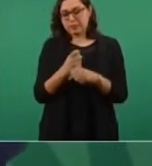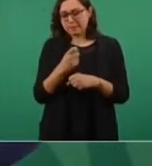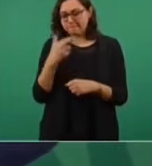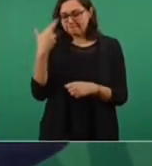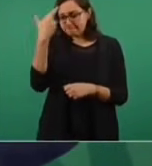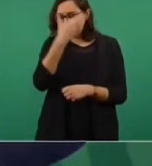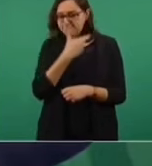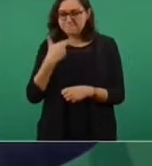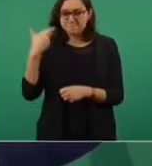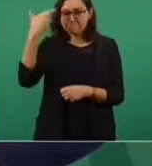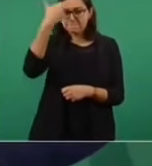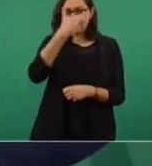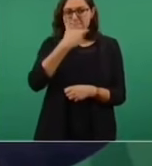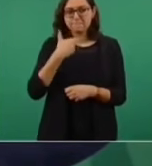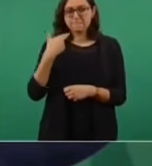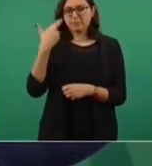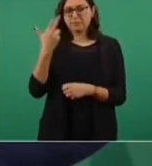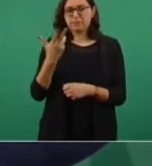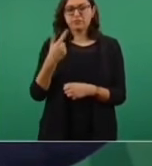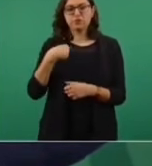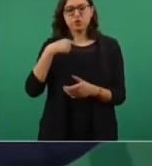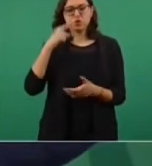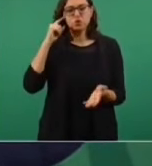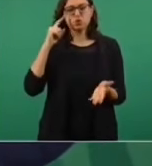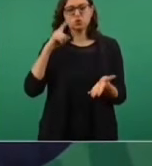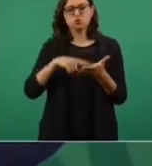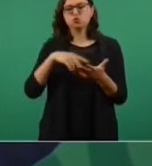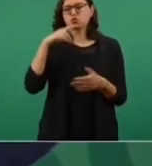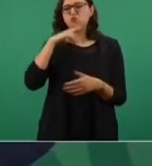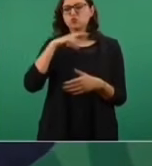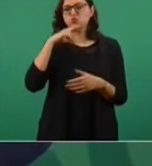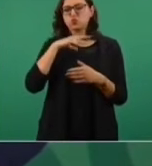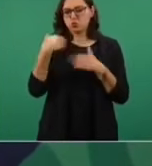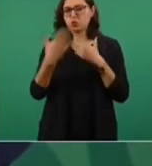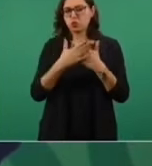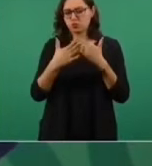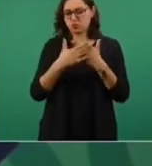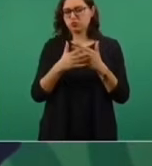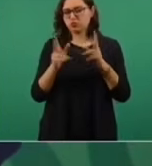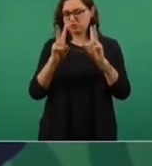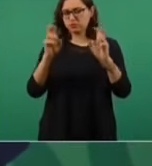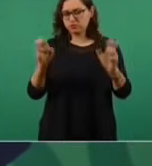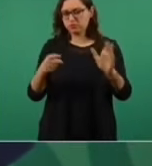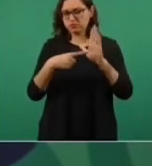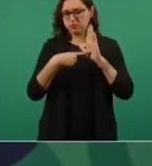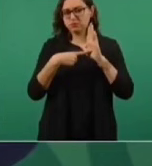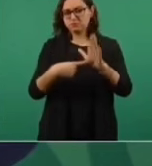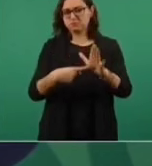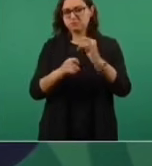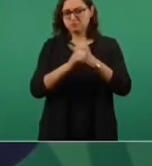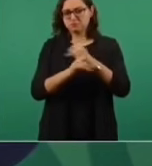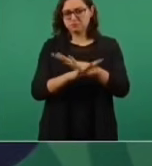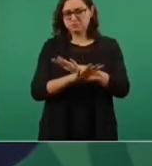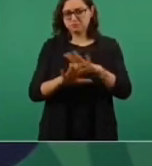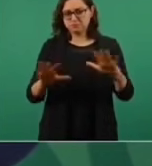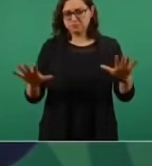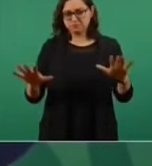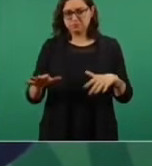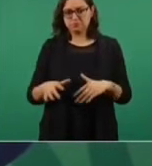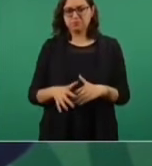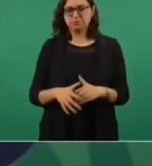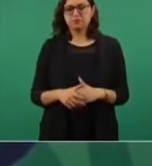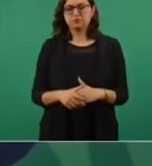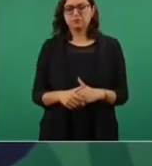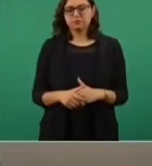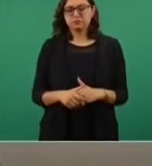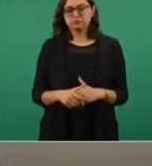estudio, y yo creo que pronto vamos aquí a exponer cuál va a ser la